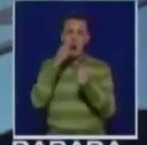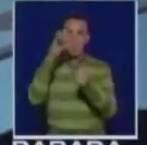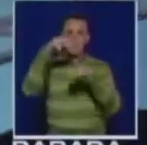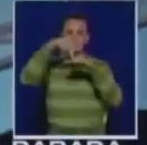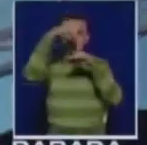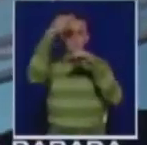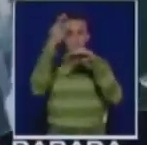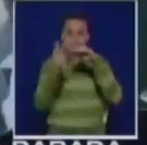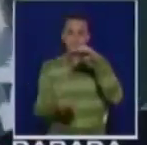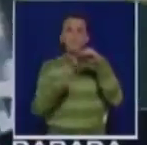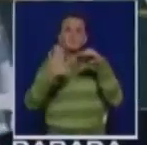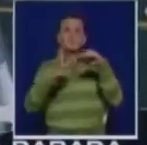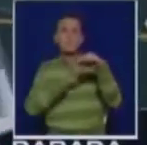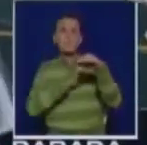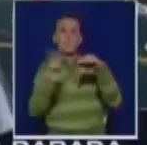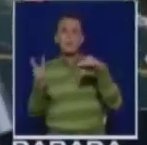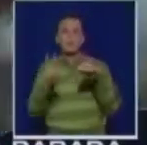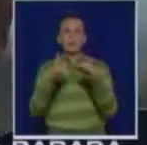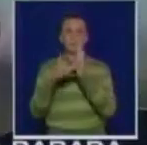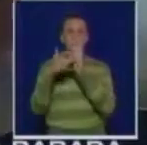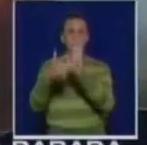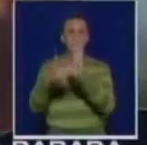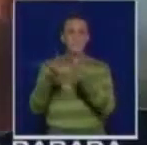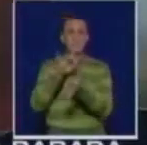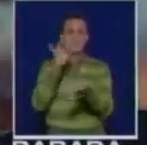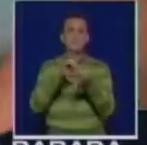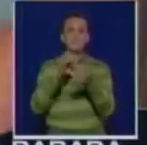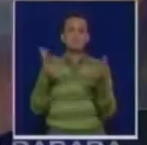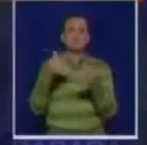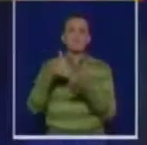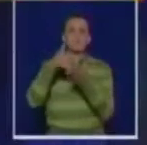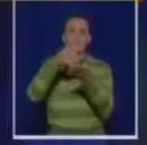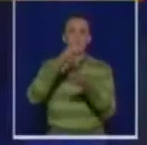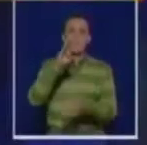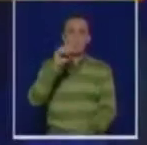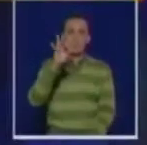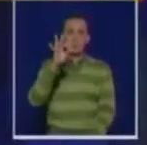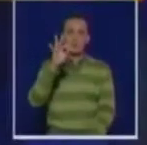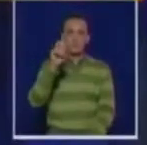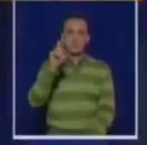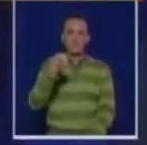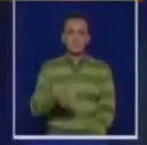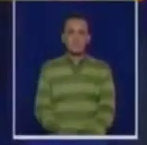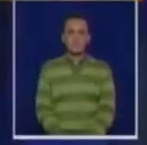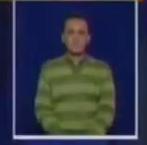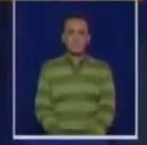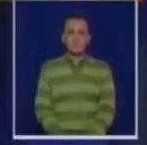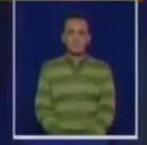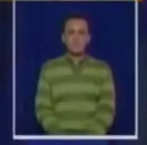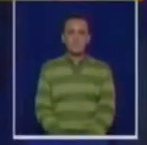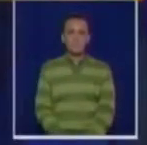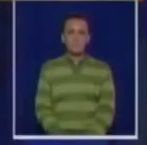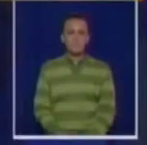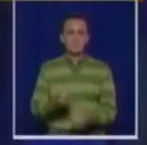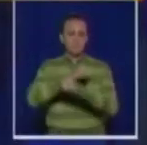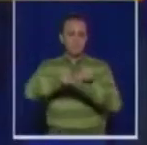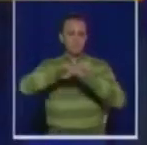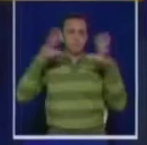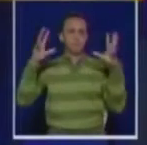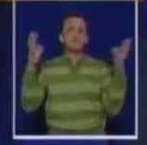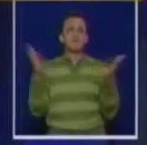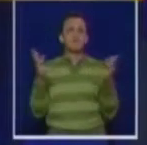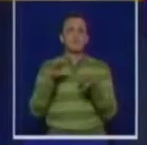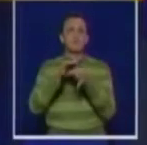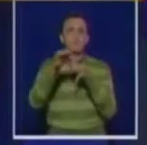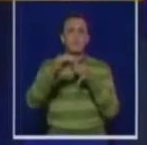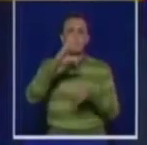vallecaucano Orlando Duque dio cátedra de salto. Ganó el premio de Boston. Tres de los 13 heridos que dejó una explosión en Cajibío,